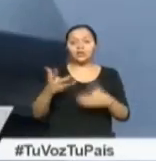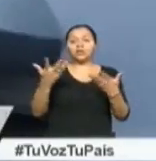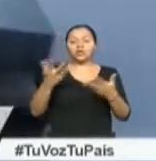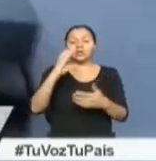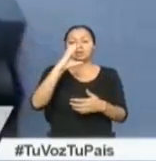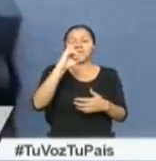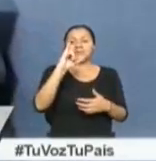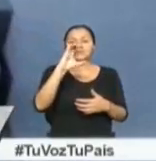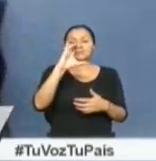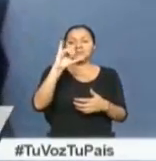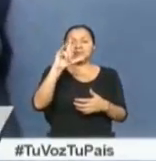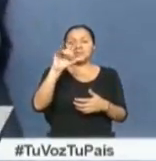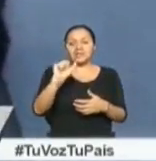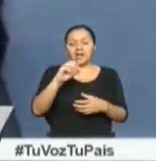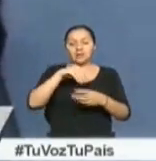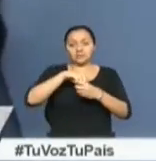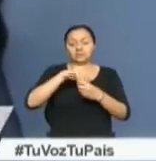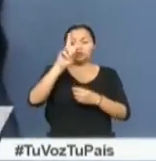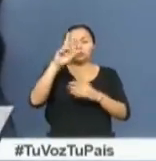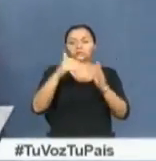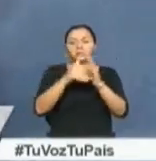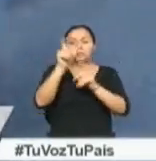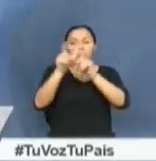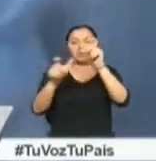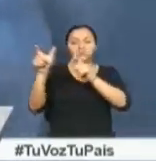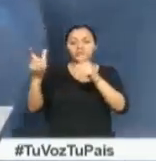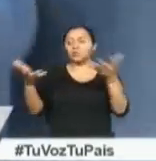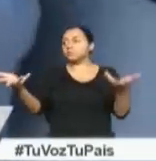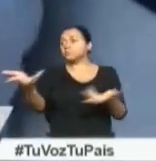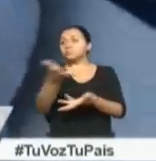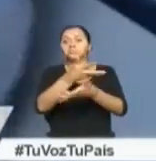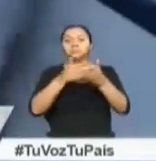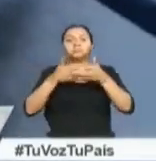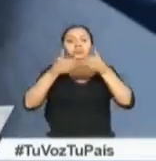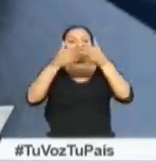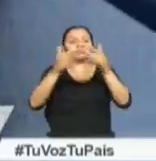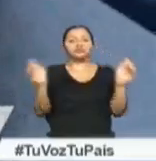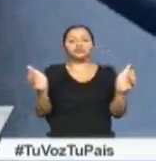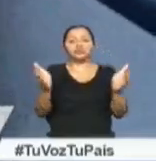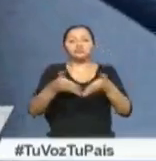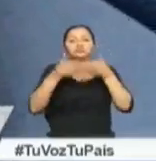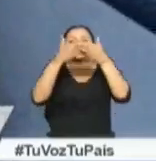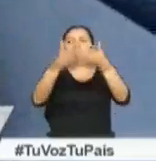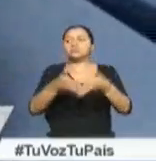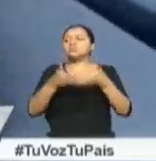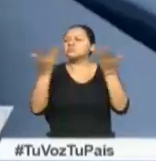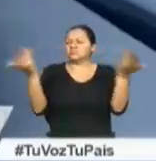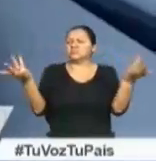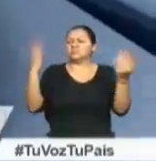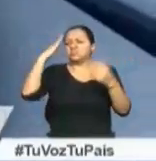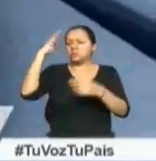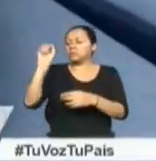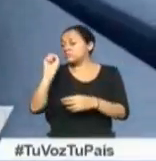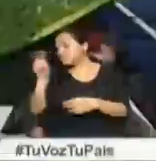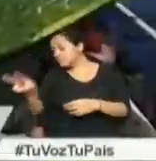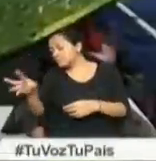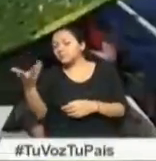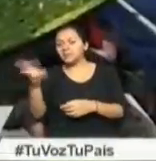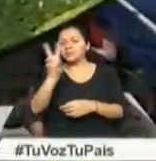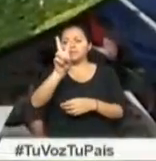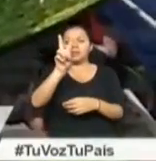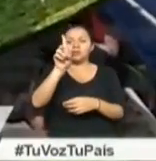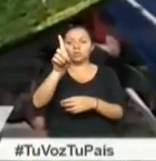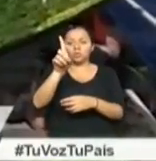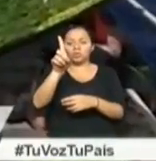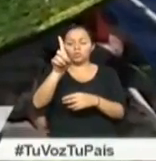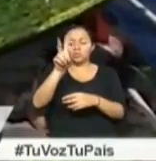Sicilia a unas 2,000 personas que se encontraban a la deriva en pequeñas y atestadas lanchas neumáticas. En total, 21 operaciones de salvamento